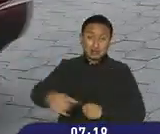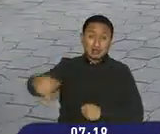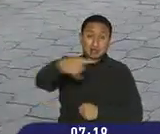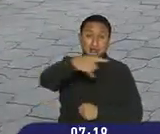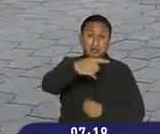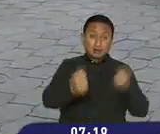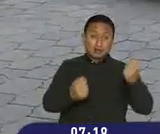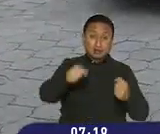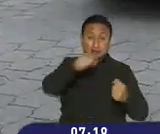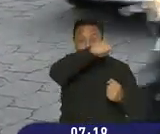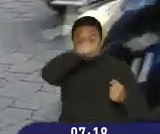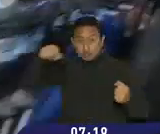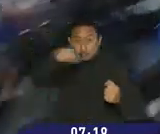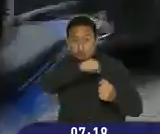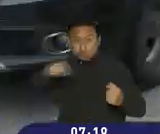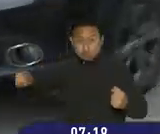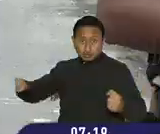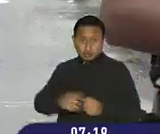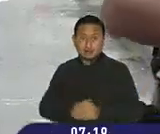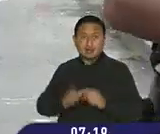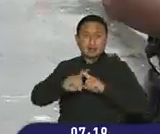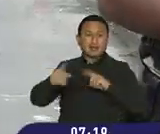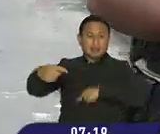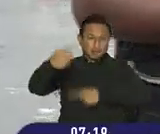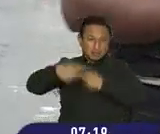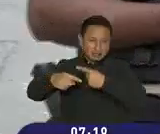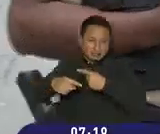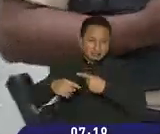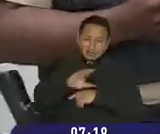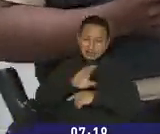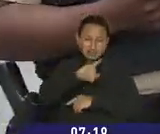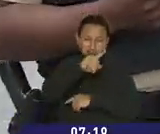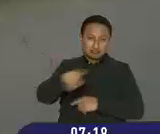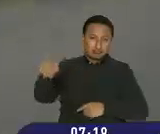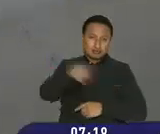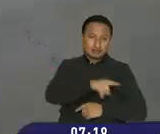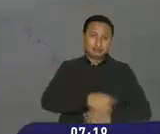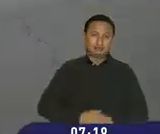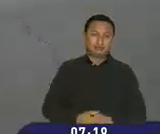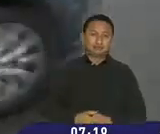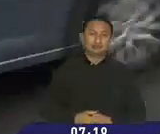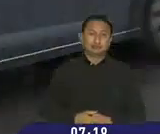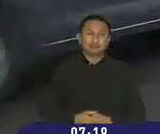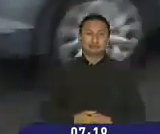parabrisas, ventas ambulantes, entre otros. Con realización de Amparito Rosero, informó Marilyn Jaramillo.